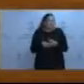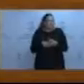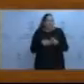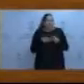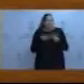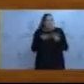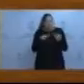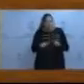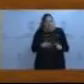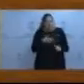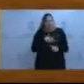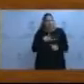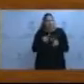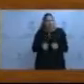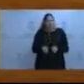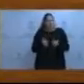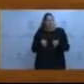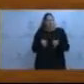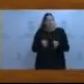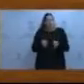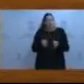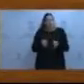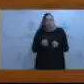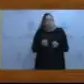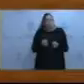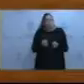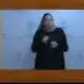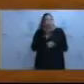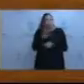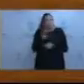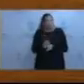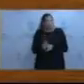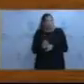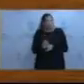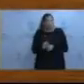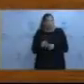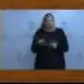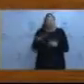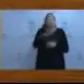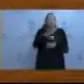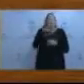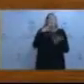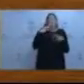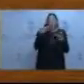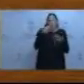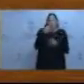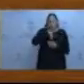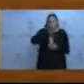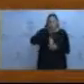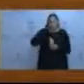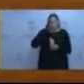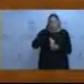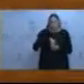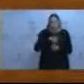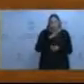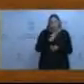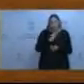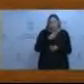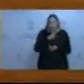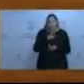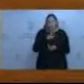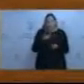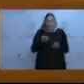maniobras de resucitación con desfibrilación automatizada en los lugares públicos. Al no dotarlos, ha quedado